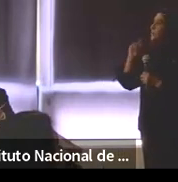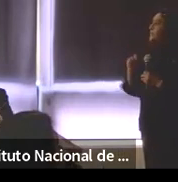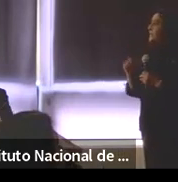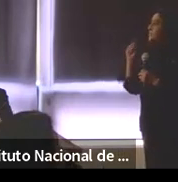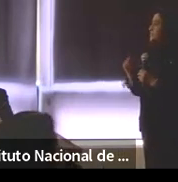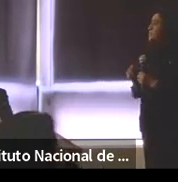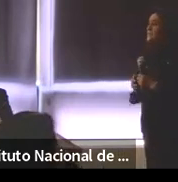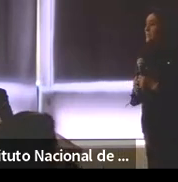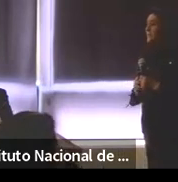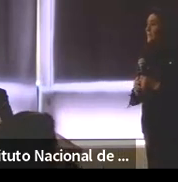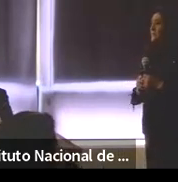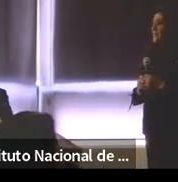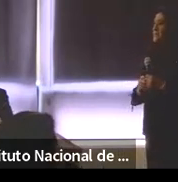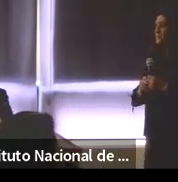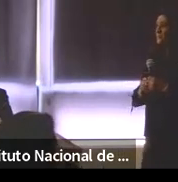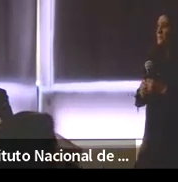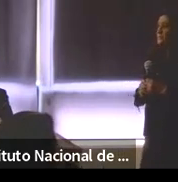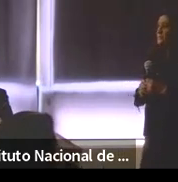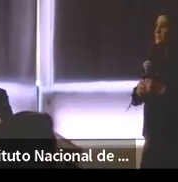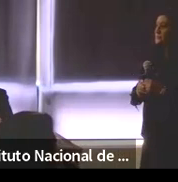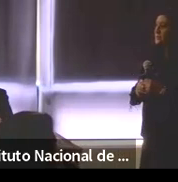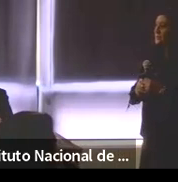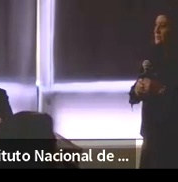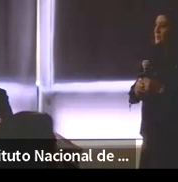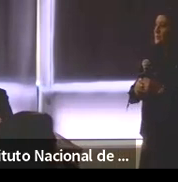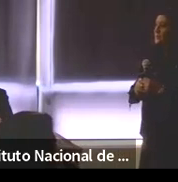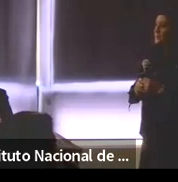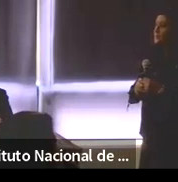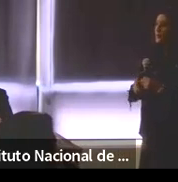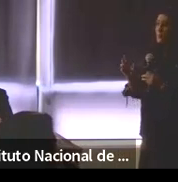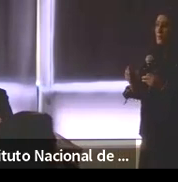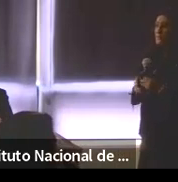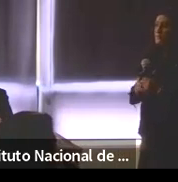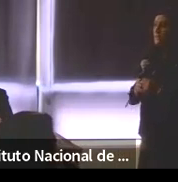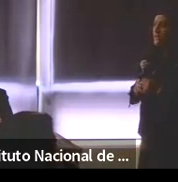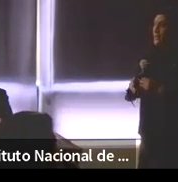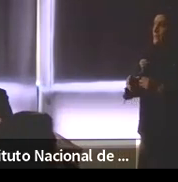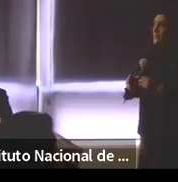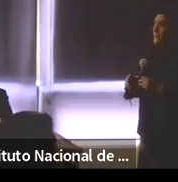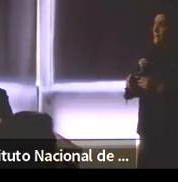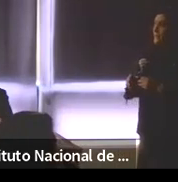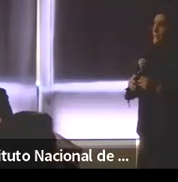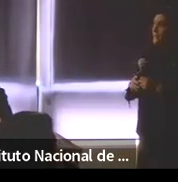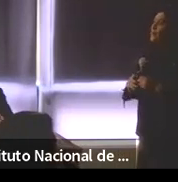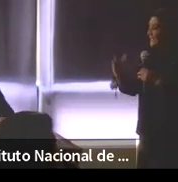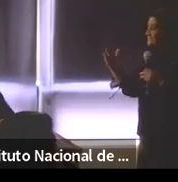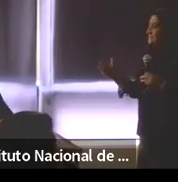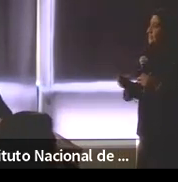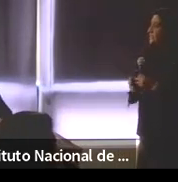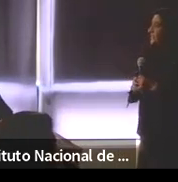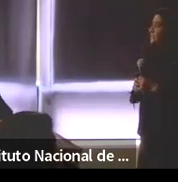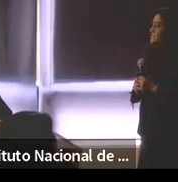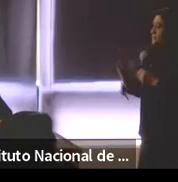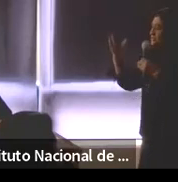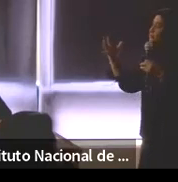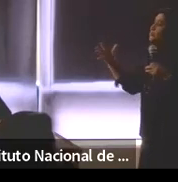yo tengo a mi cargo ciento treinta mil enfermeras y enfermeros todo el país la organización